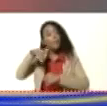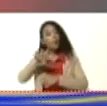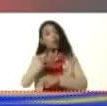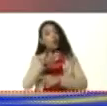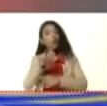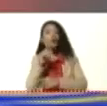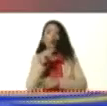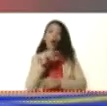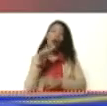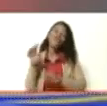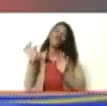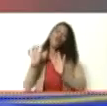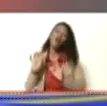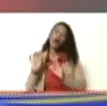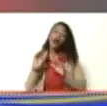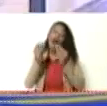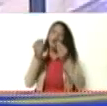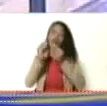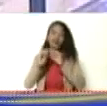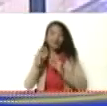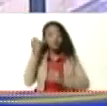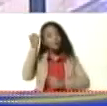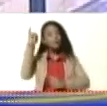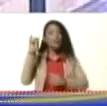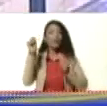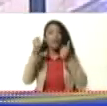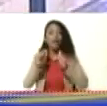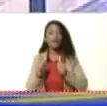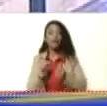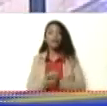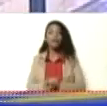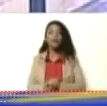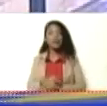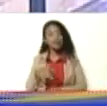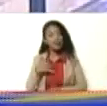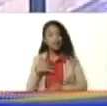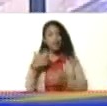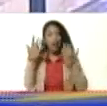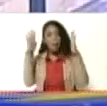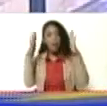no tiene sentido la creación artística. Bueno, sentirán el aplauso.